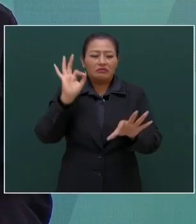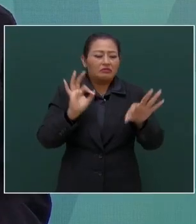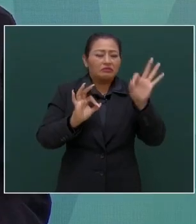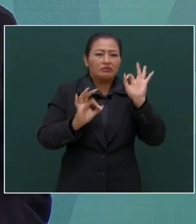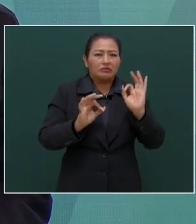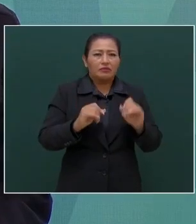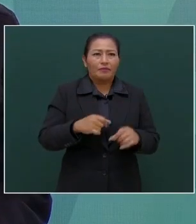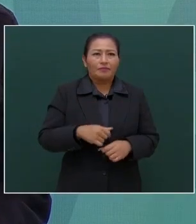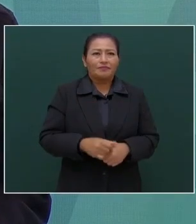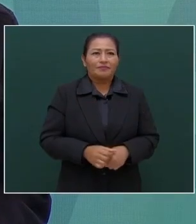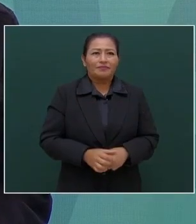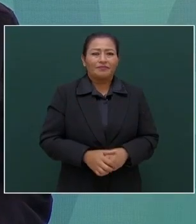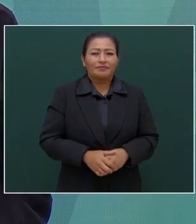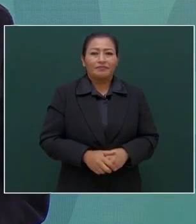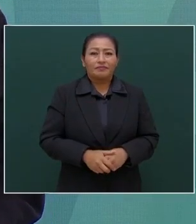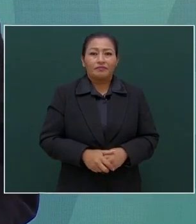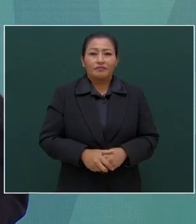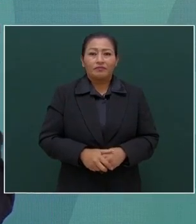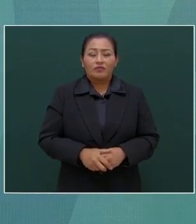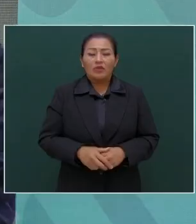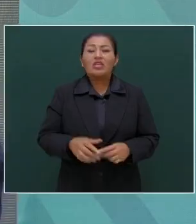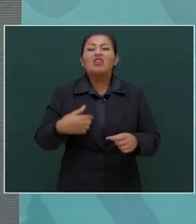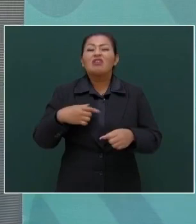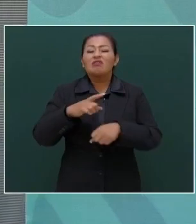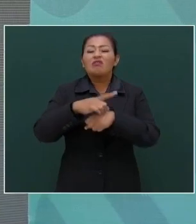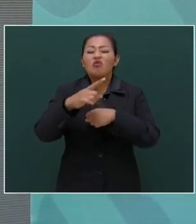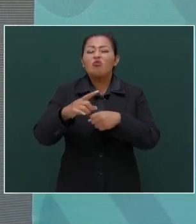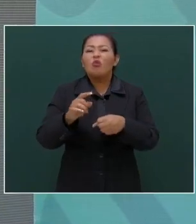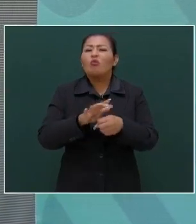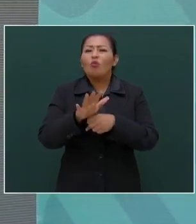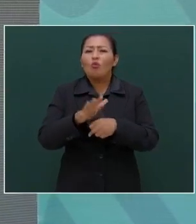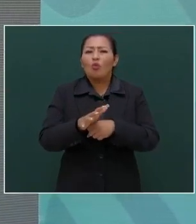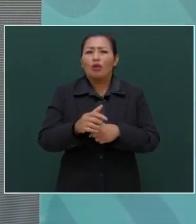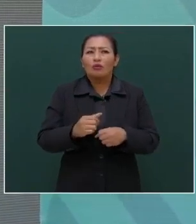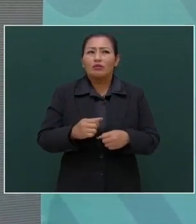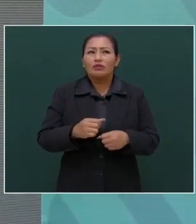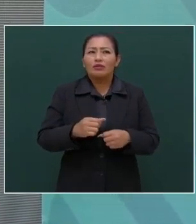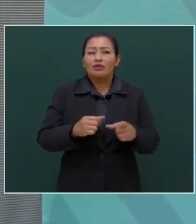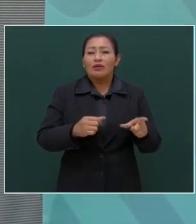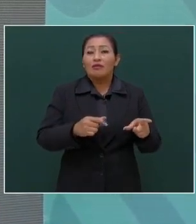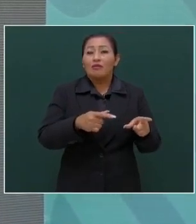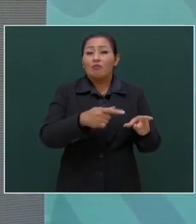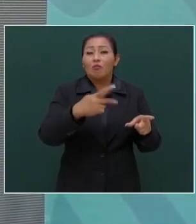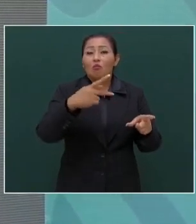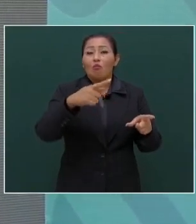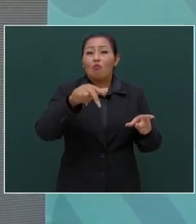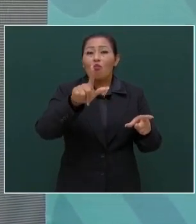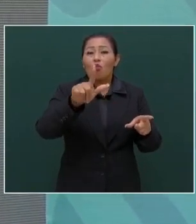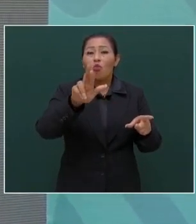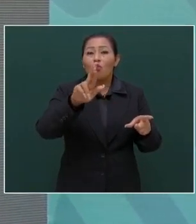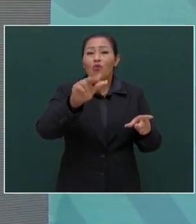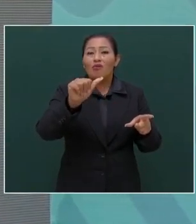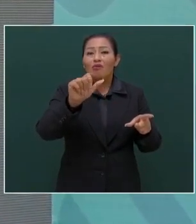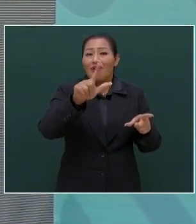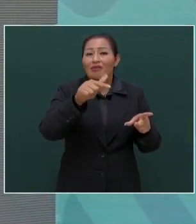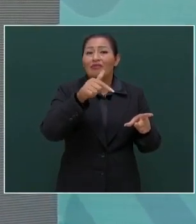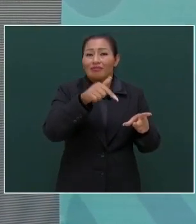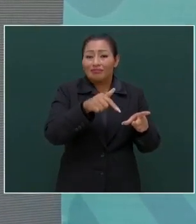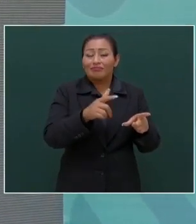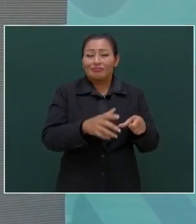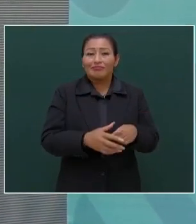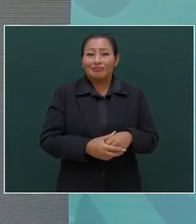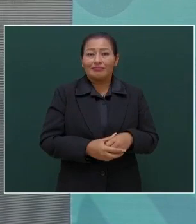¿Sabes?, me decía, ¿cuál nos hace más daño? El semi-plural, el